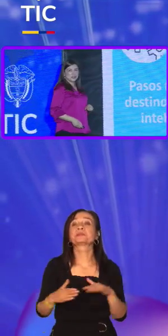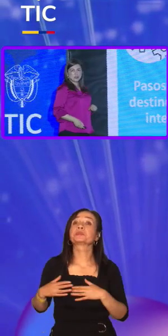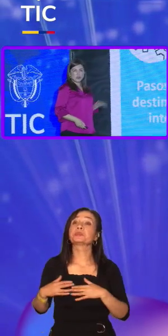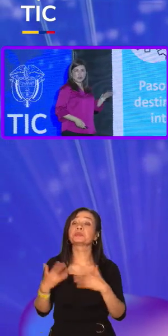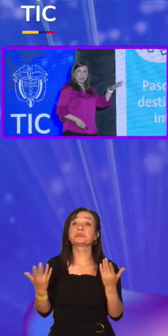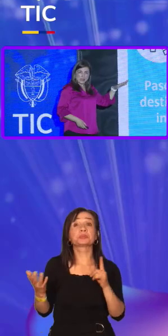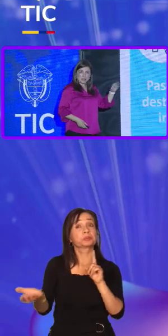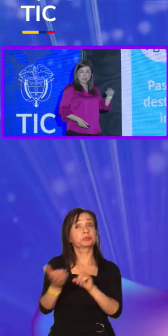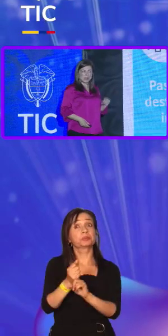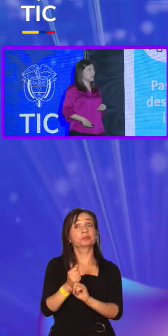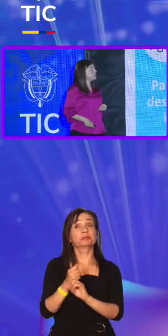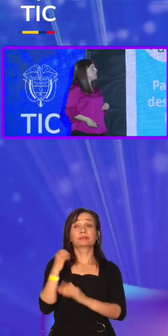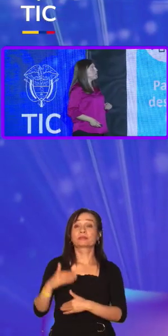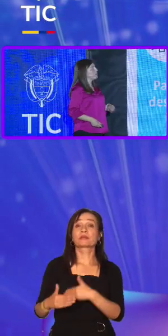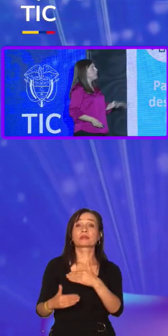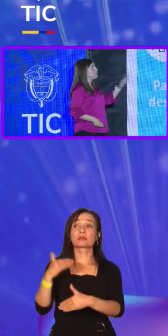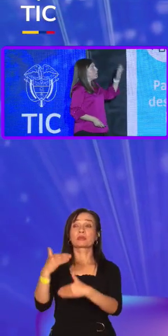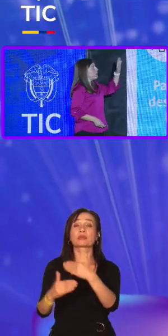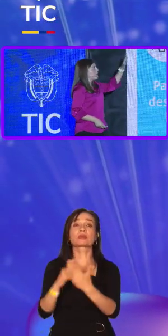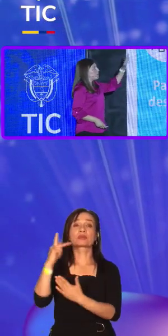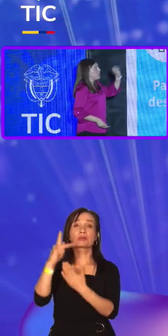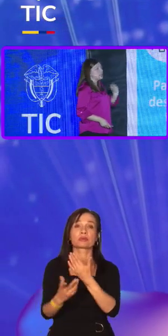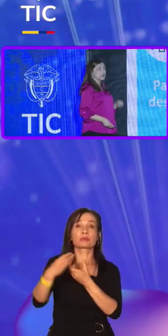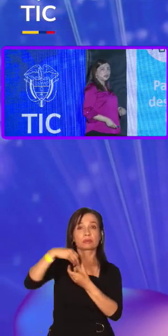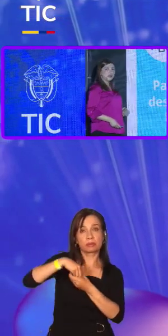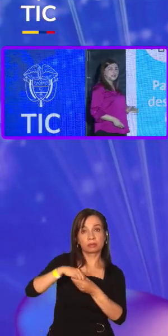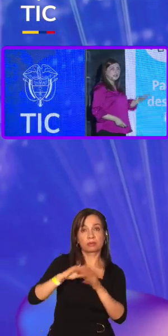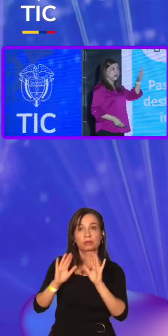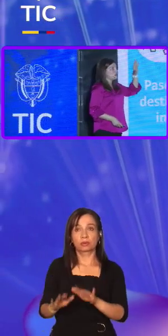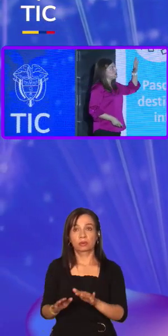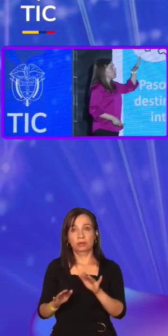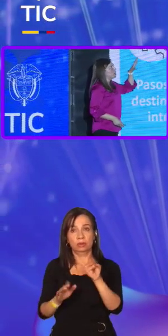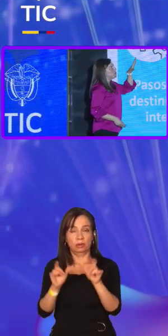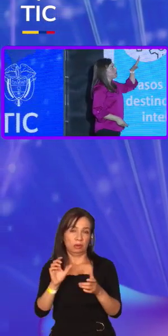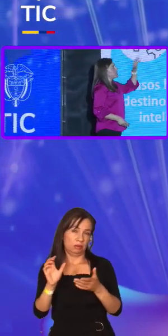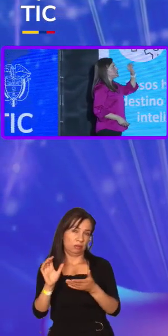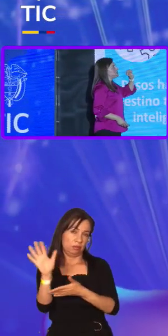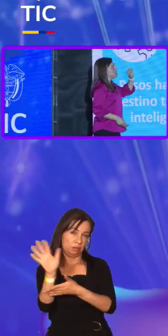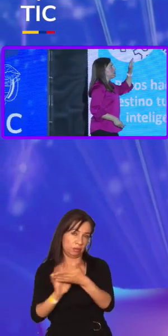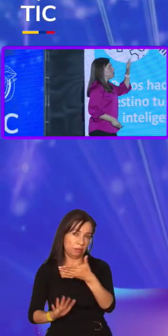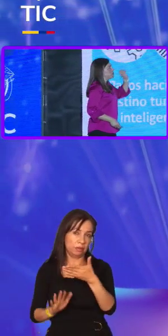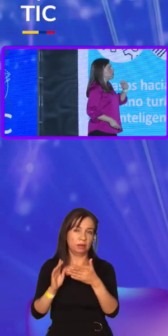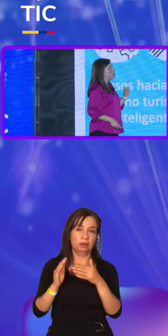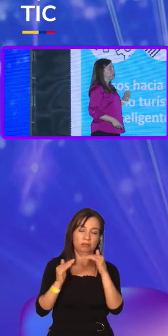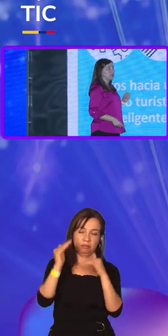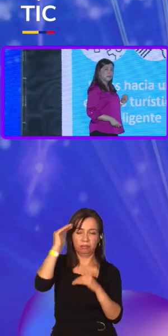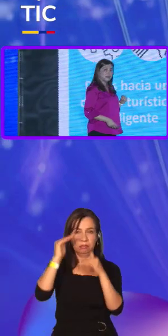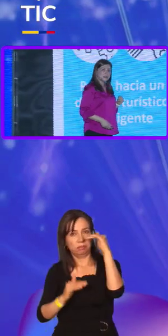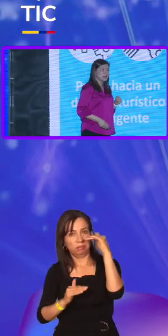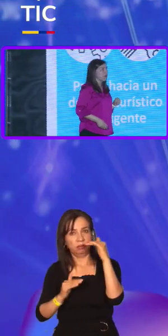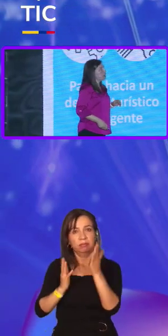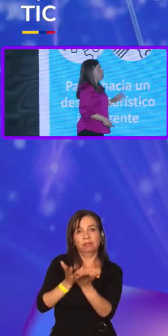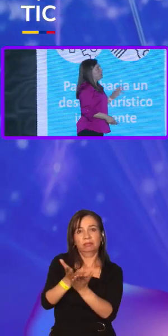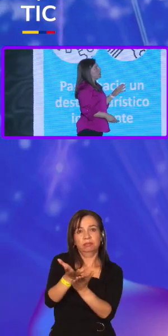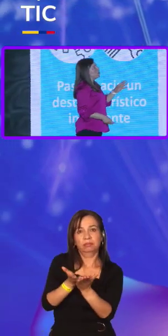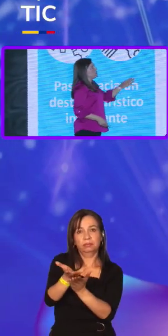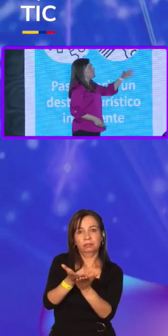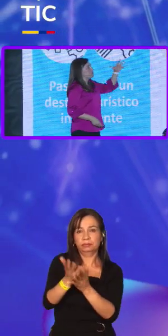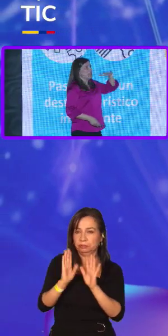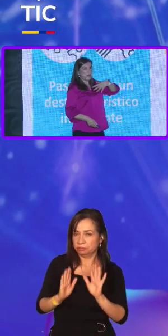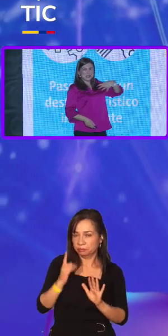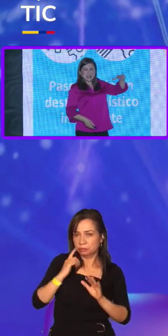Y encontramos estos como los pasos que planteamos en el proyecto: mapeamos los actores, diagnosticamos brechas, emitimos